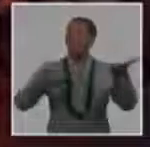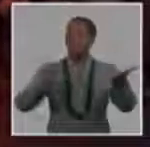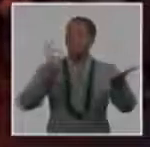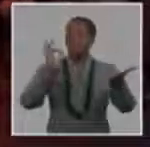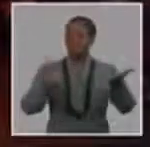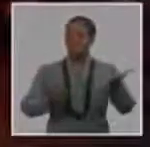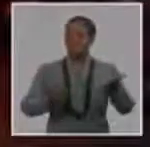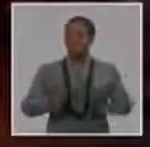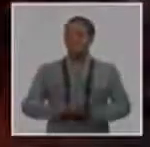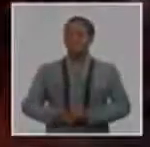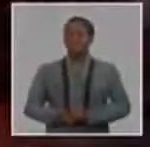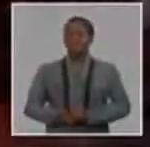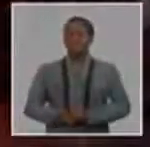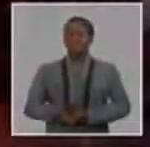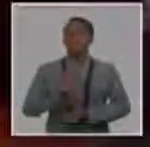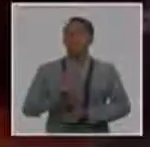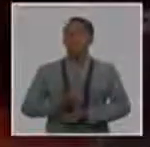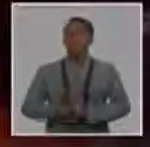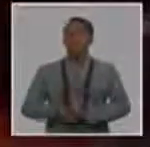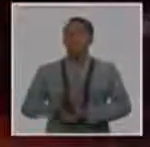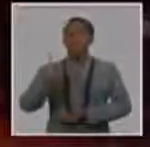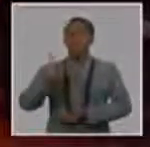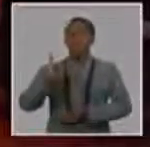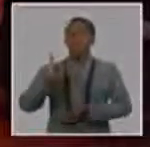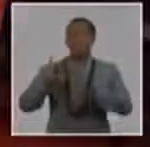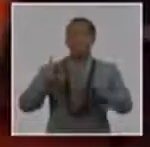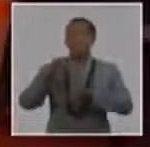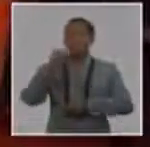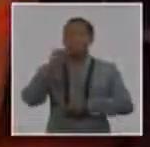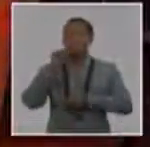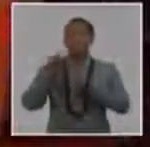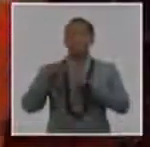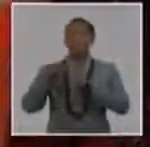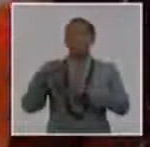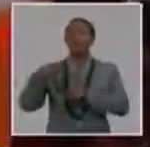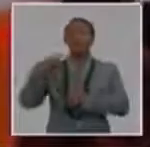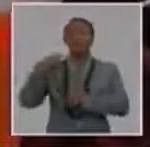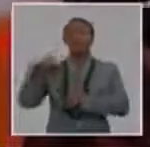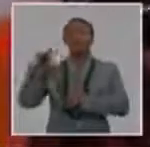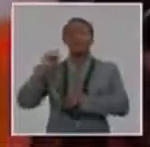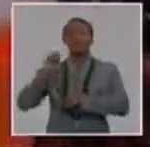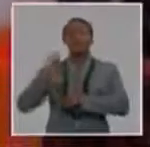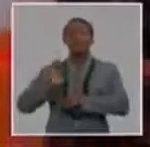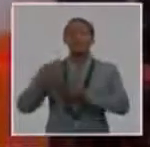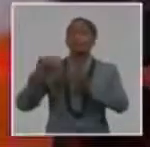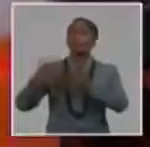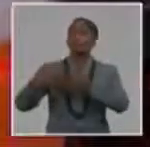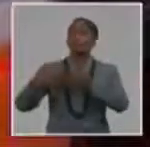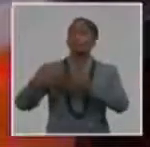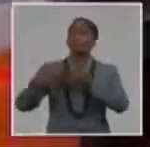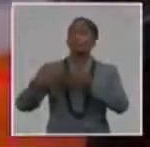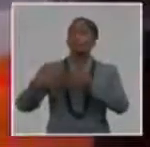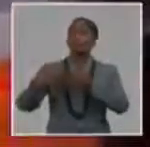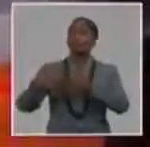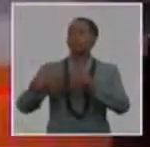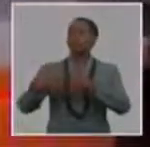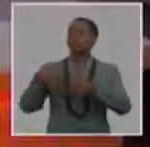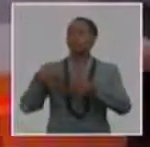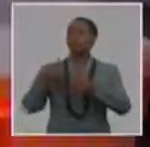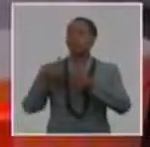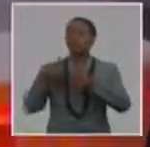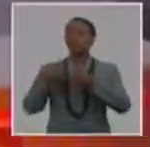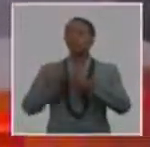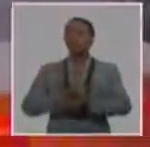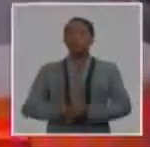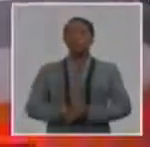El CIGB tuvo una productividad el año pasado por trabajador de 78 mil pesos. El